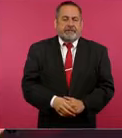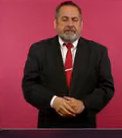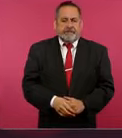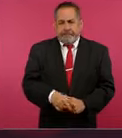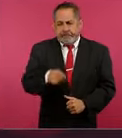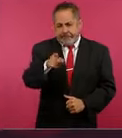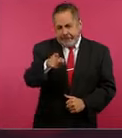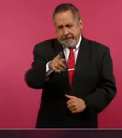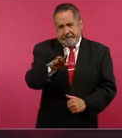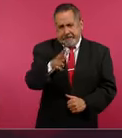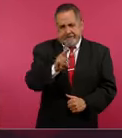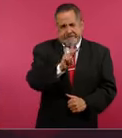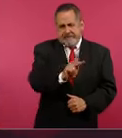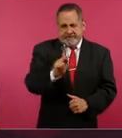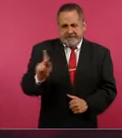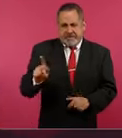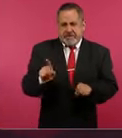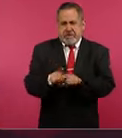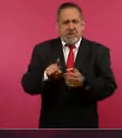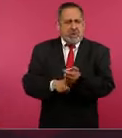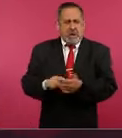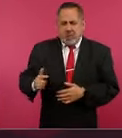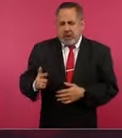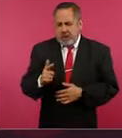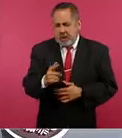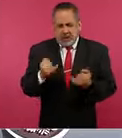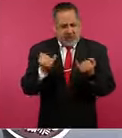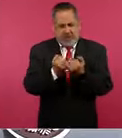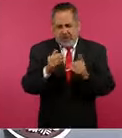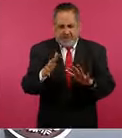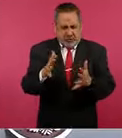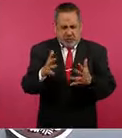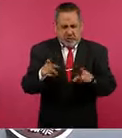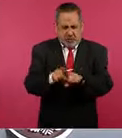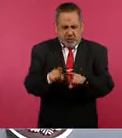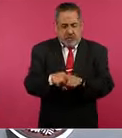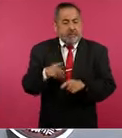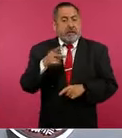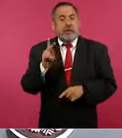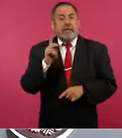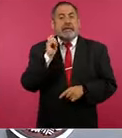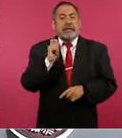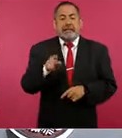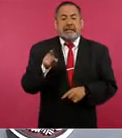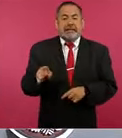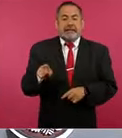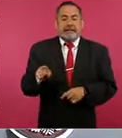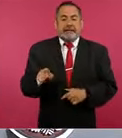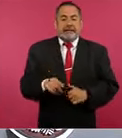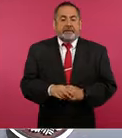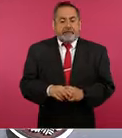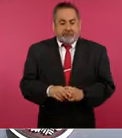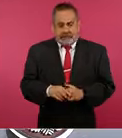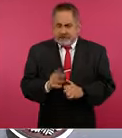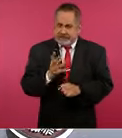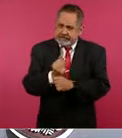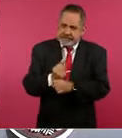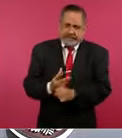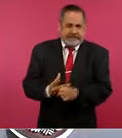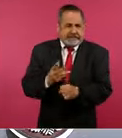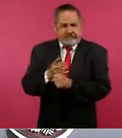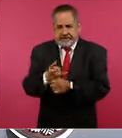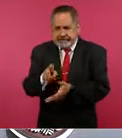parecido a lo de Guanajuato, nada más que se está corrigiendo.